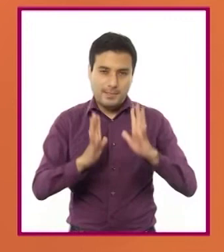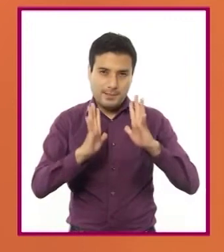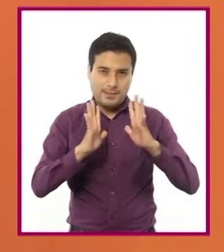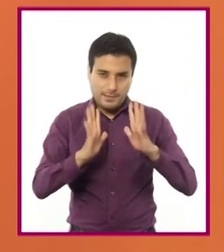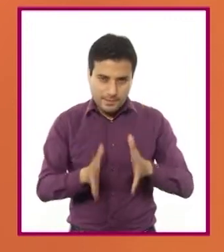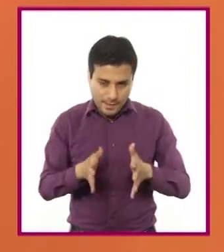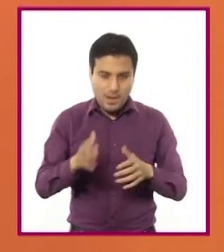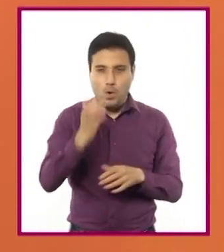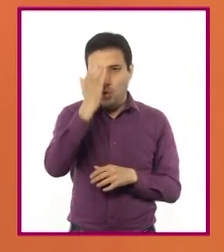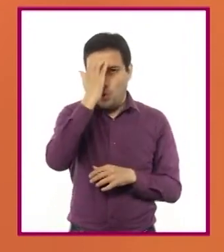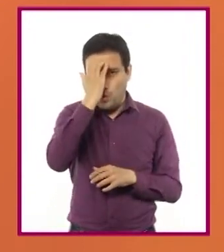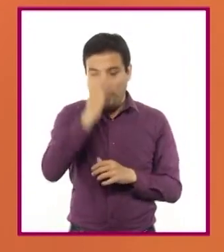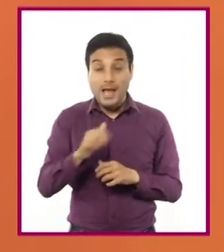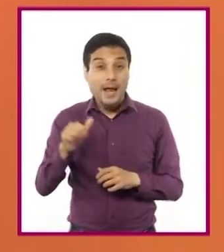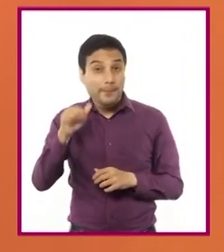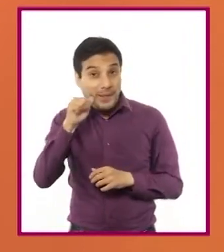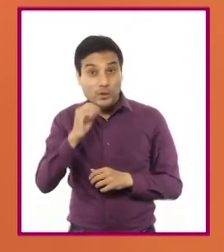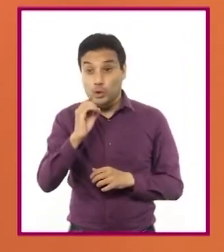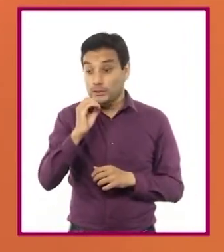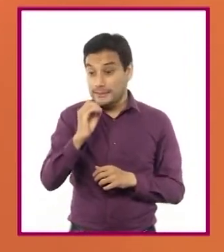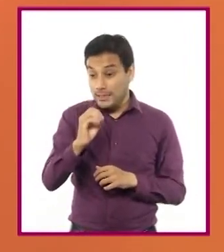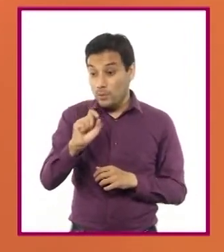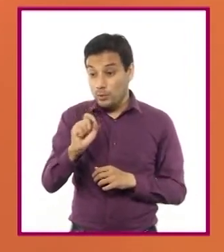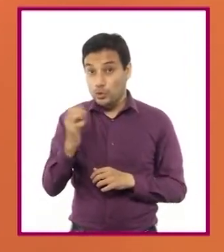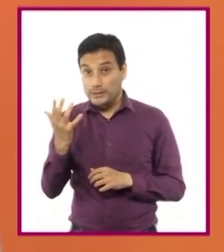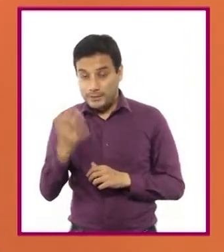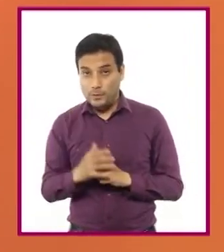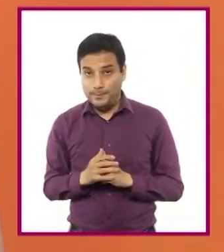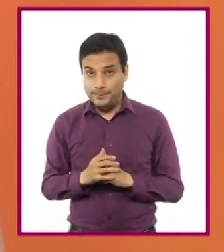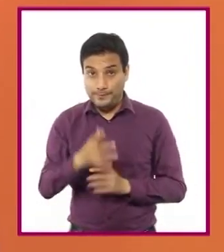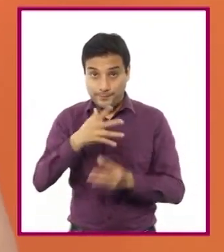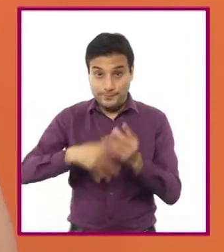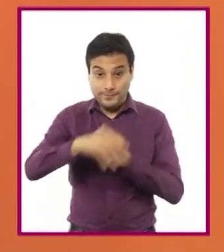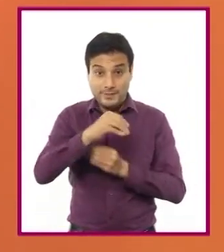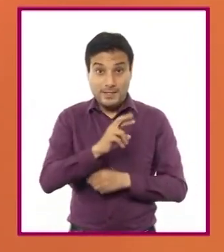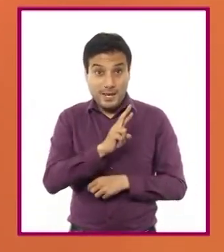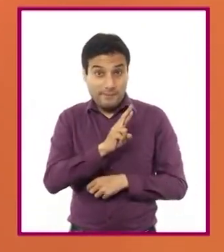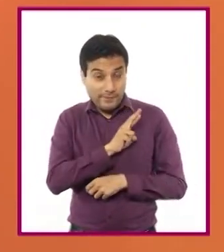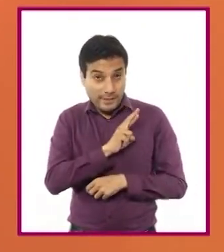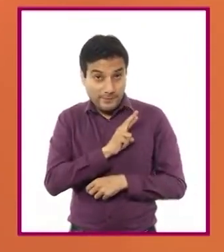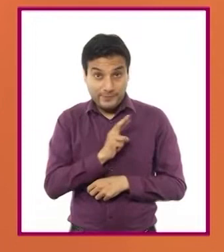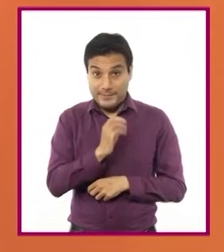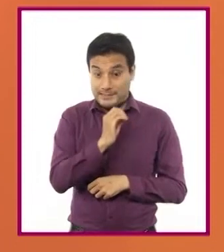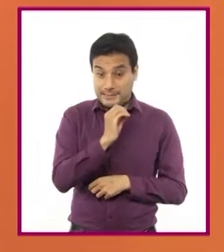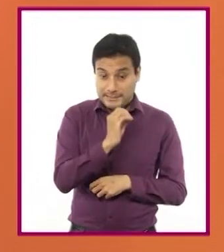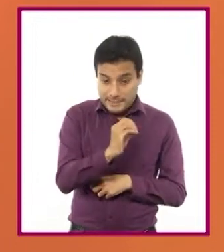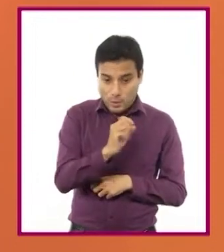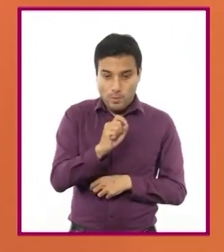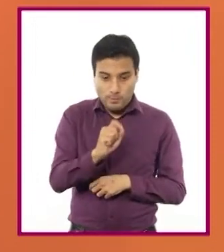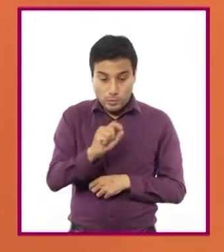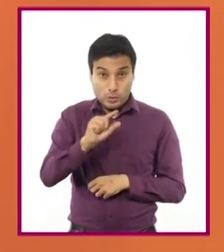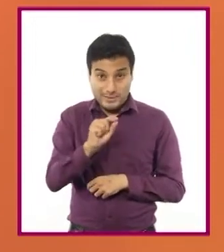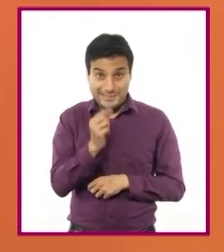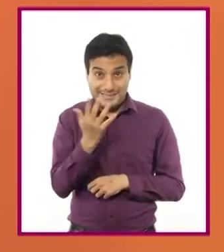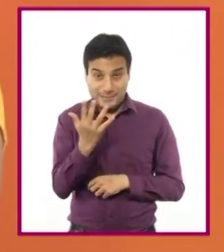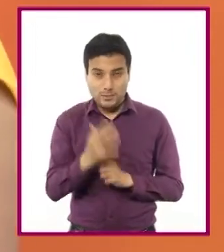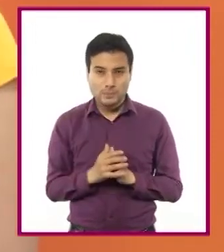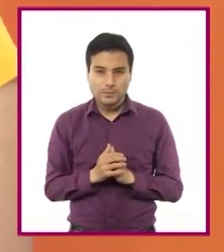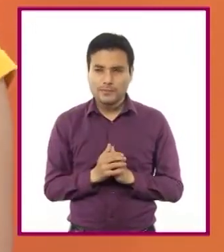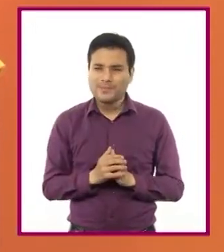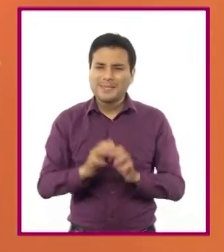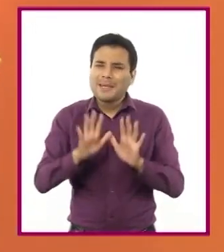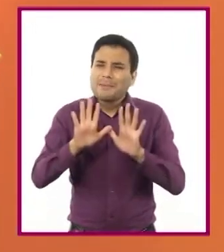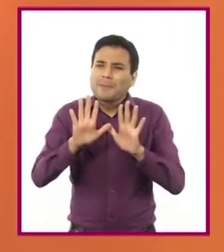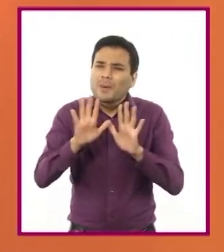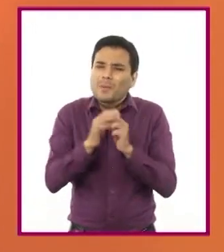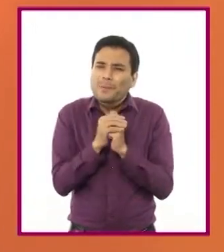puntajes de Armando es de 0.5 y para los puntajes de Rafael es de 0.75. Pero